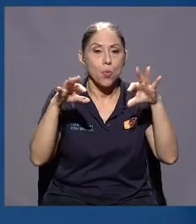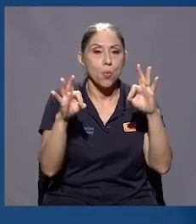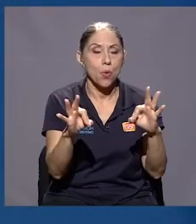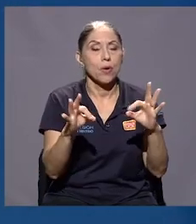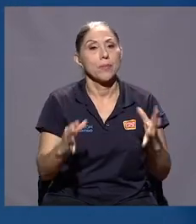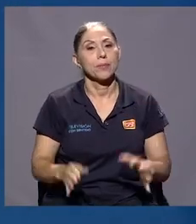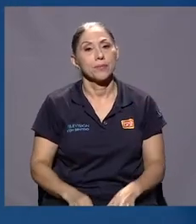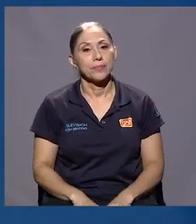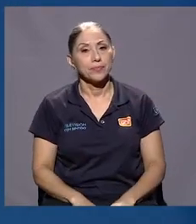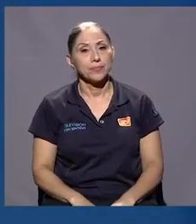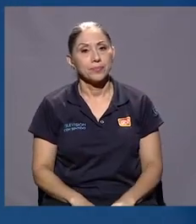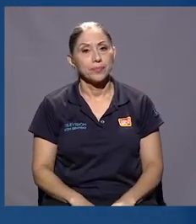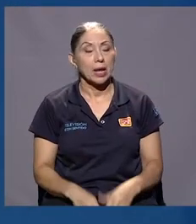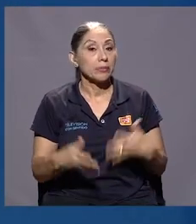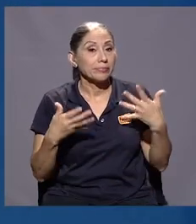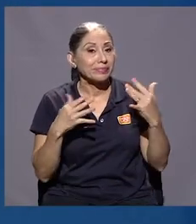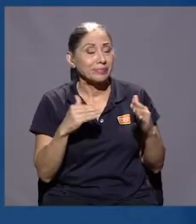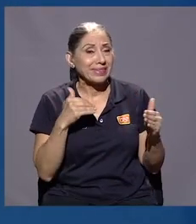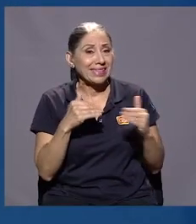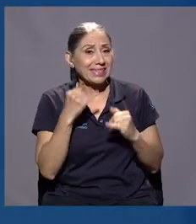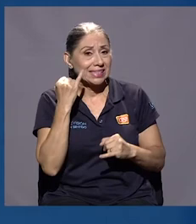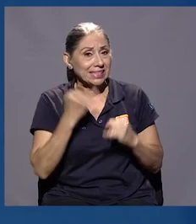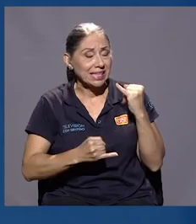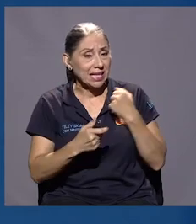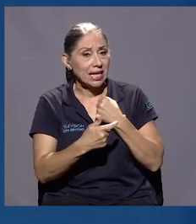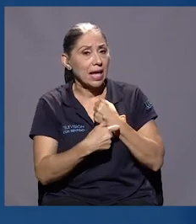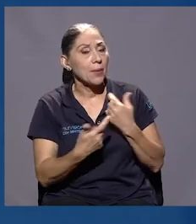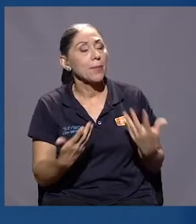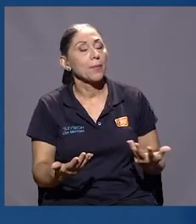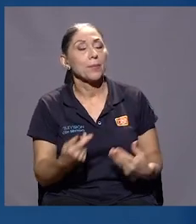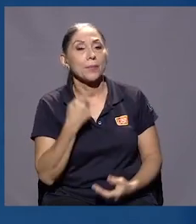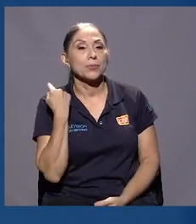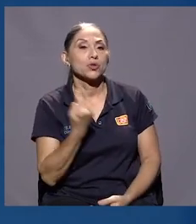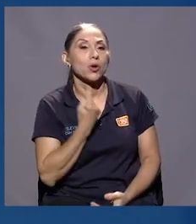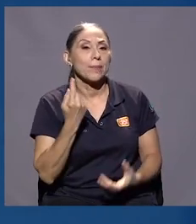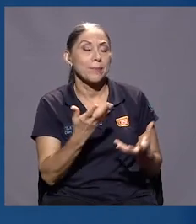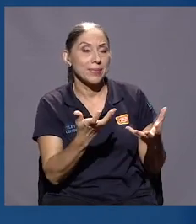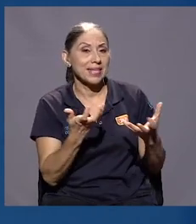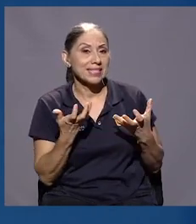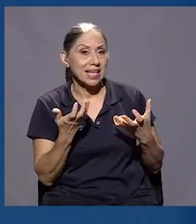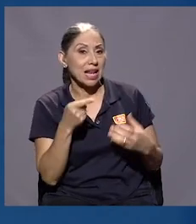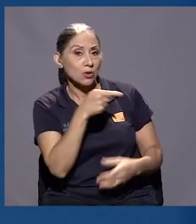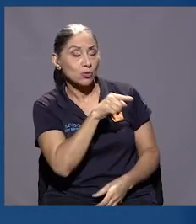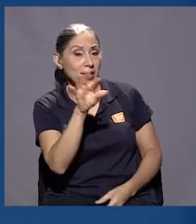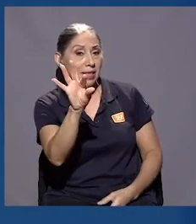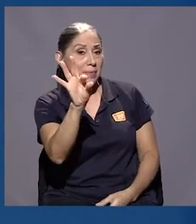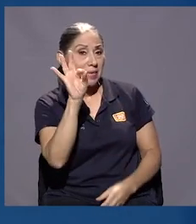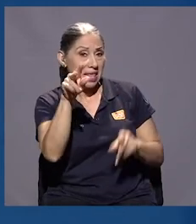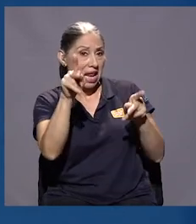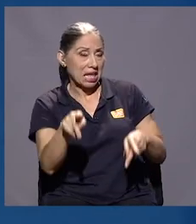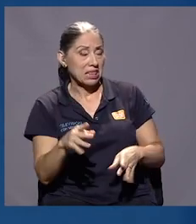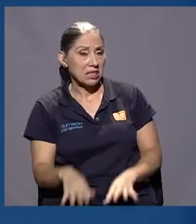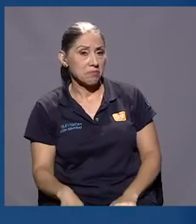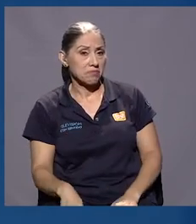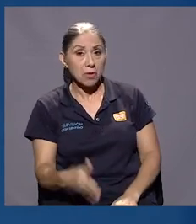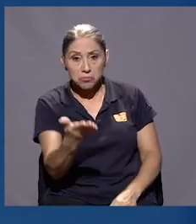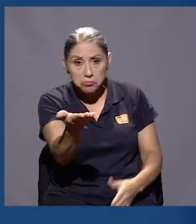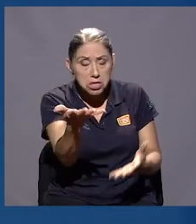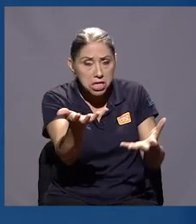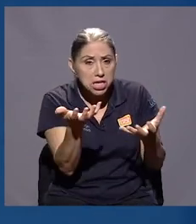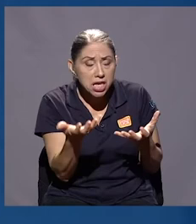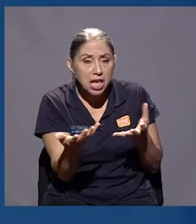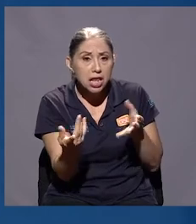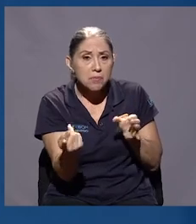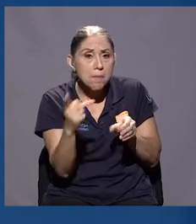prácticamente se nos acaba el tiempo alonso entonces solo quisiera como que invites a la gente que quiera unirse a participar en